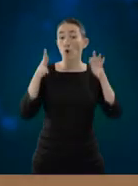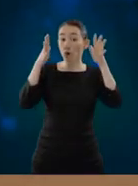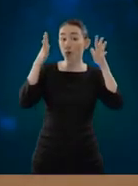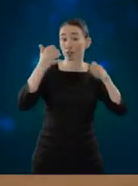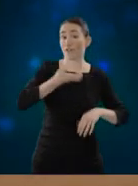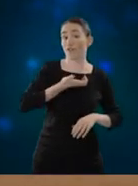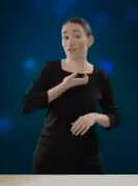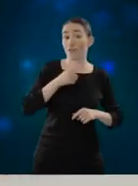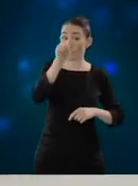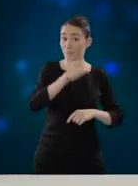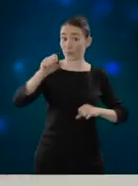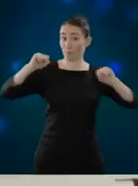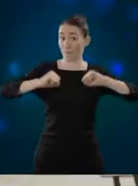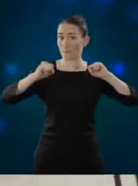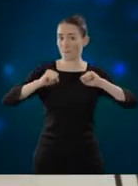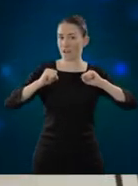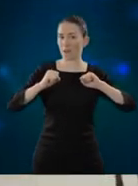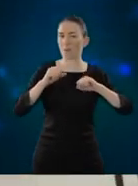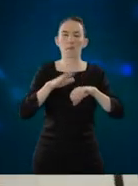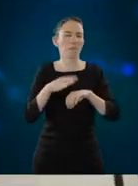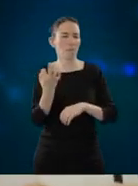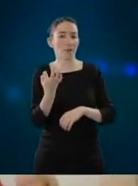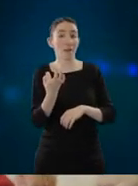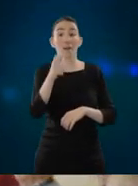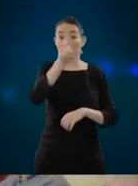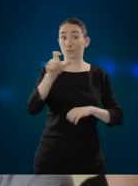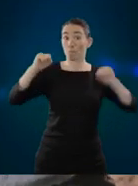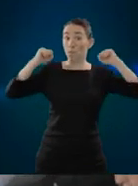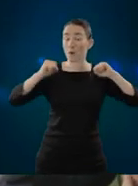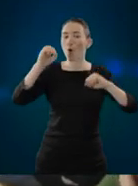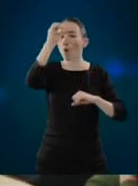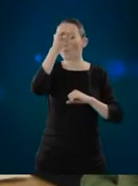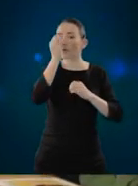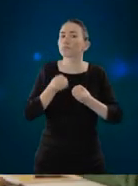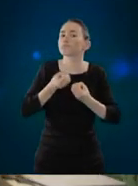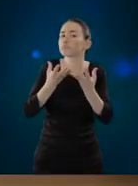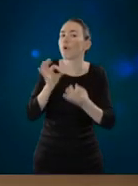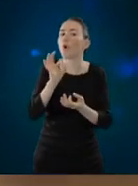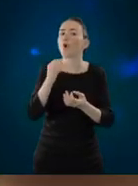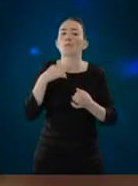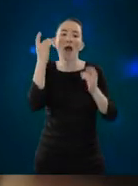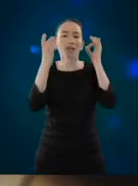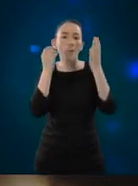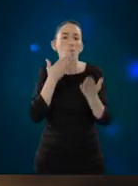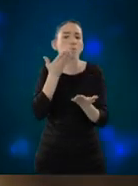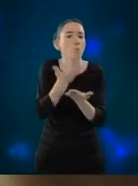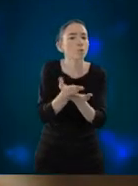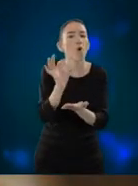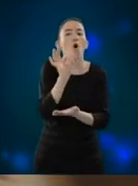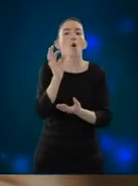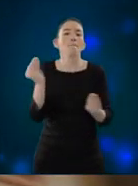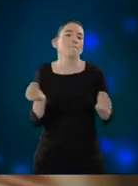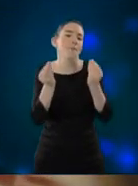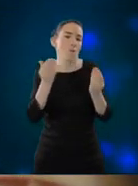El Consejo Municipal de Personas Mayores sirve para que estas personas puedan opinar y proponer actividades o